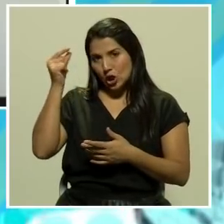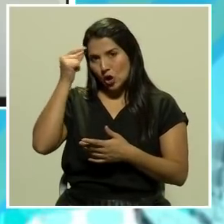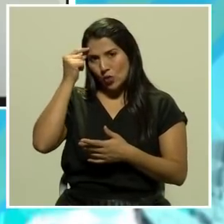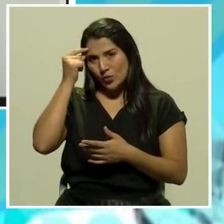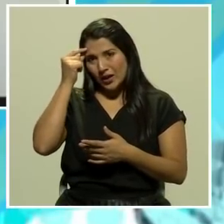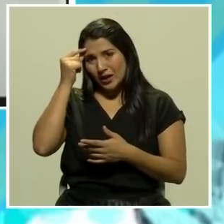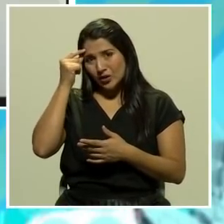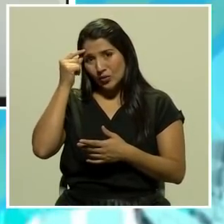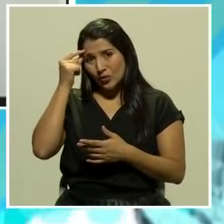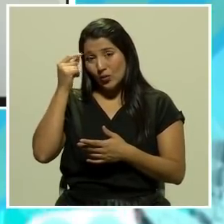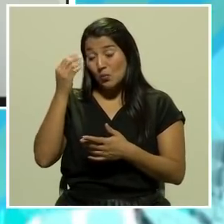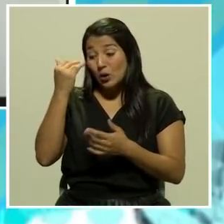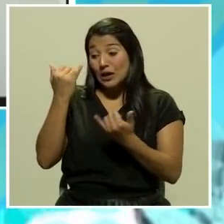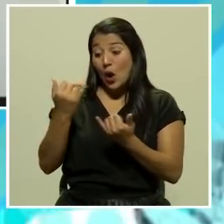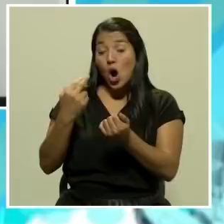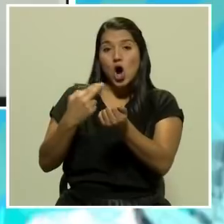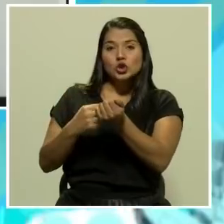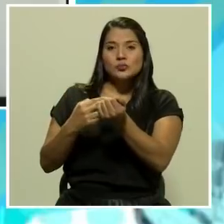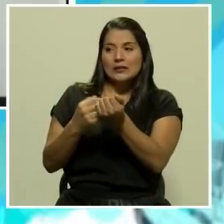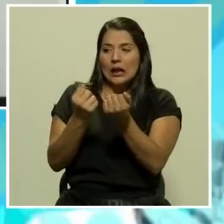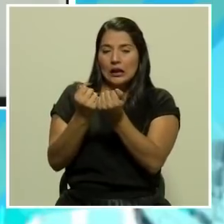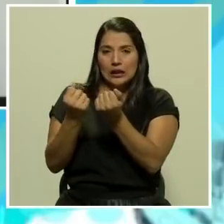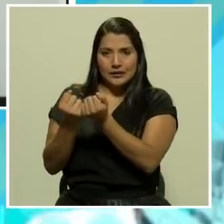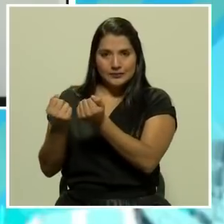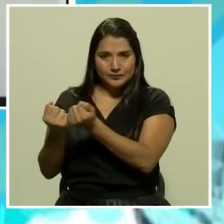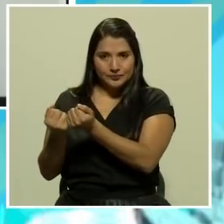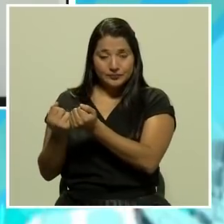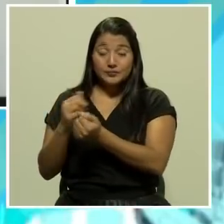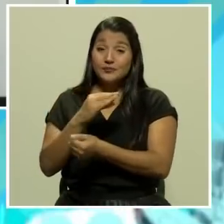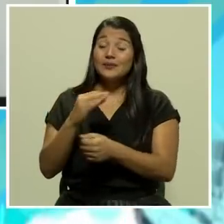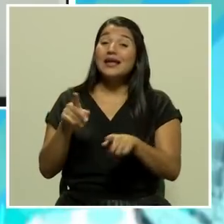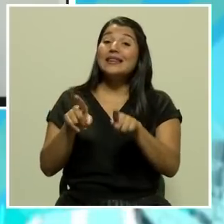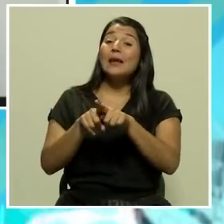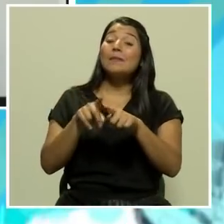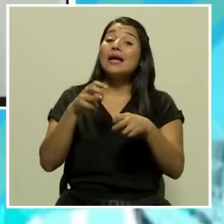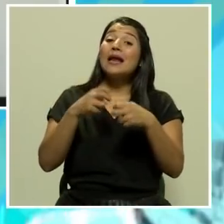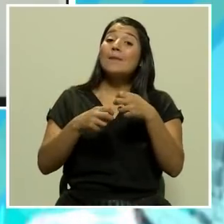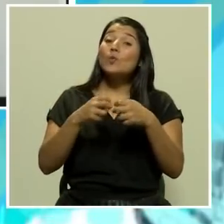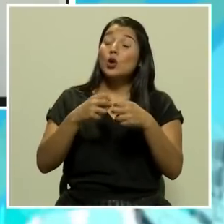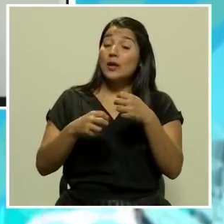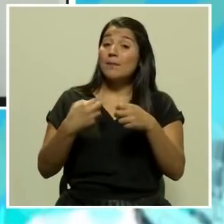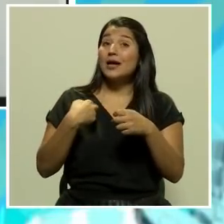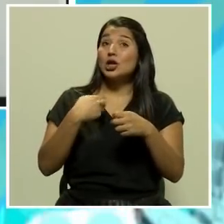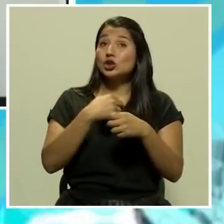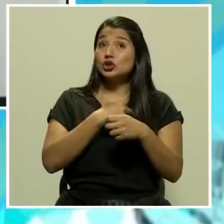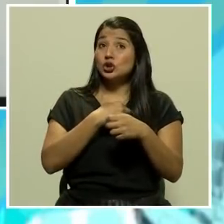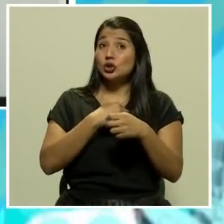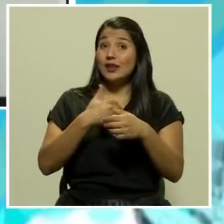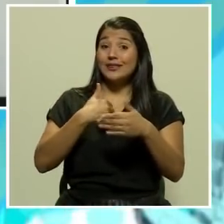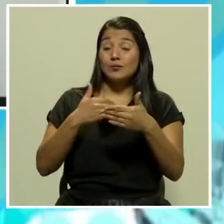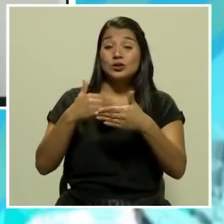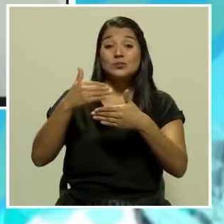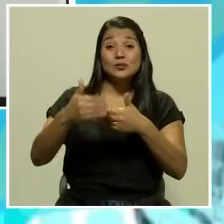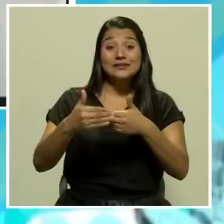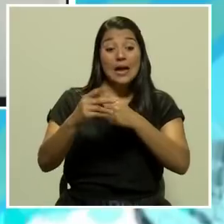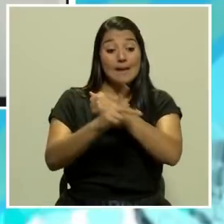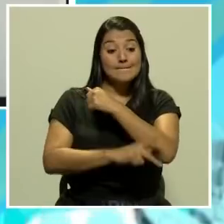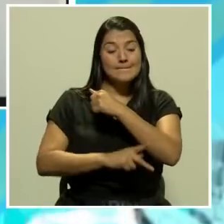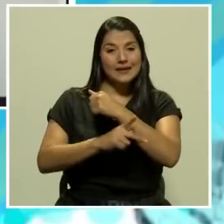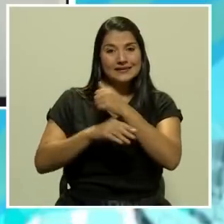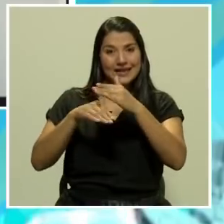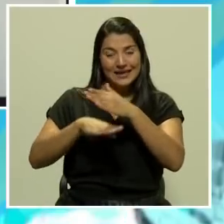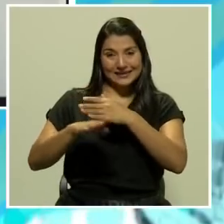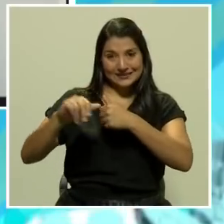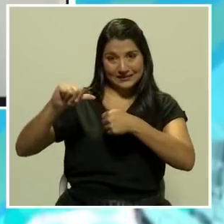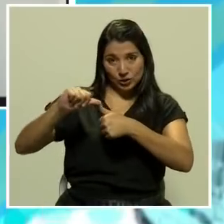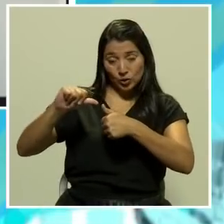están utilizando más, están llenos. Y el problema que vamos a tener de fondo es que en todos los países de Centroamérica y con los que hacemos